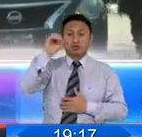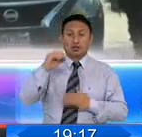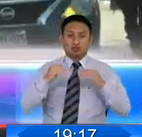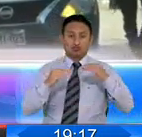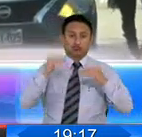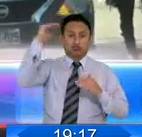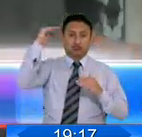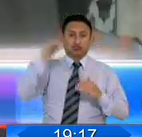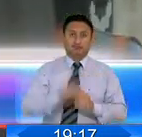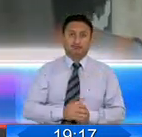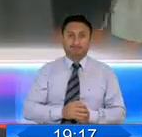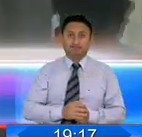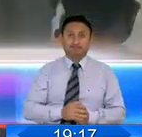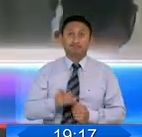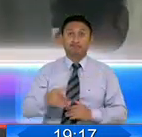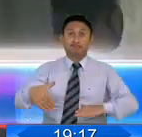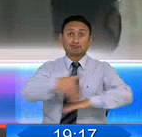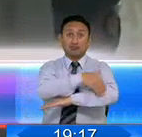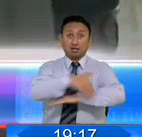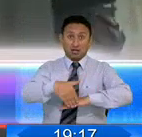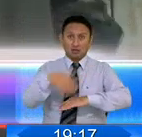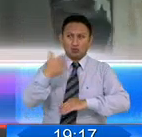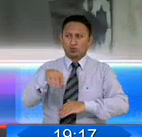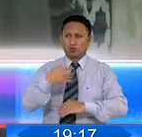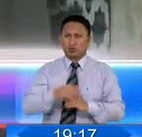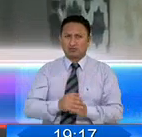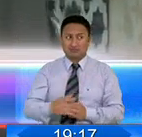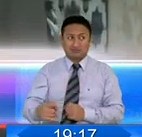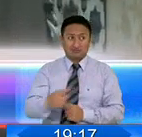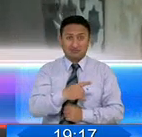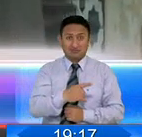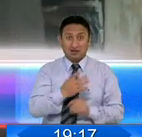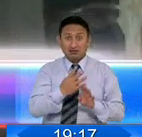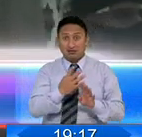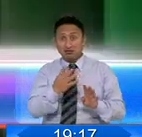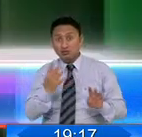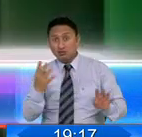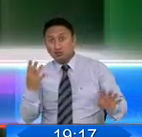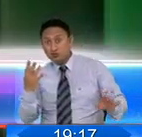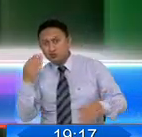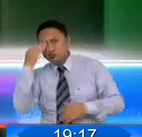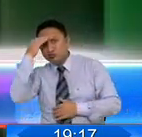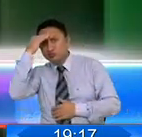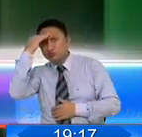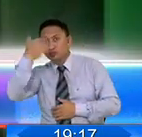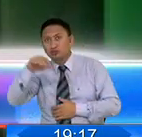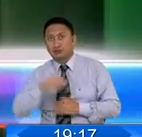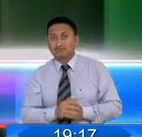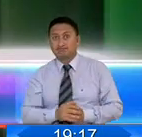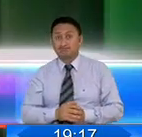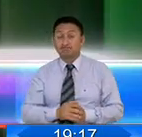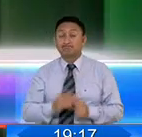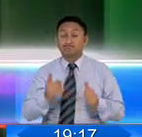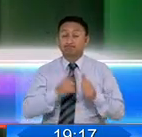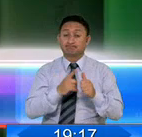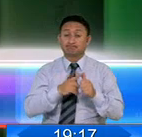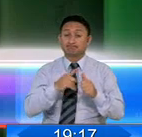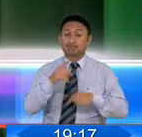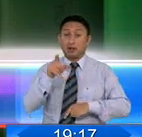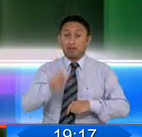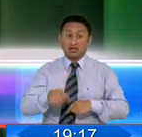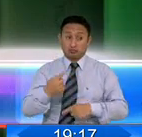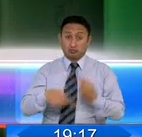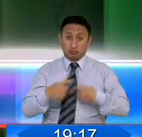hospitales. Y en la calle, que hablar, la odisea es casi interminable, aparte de la competencia desleal, pues hay revendedores que se dan